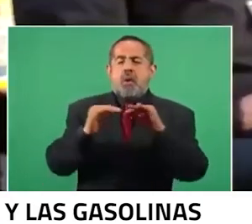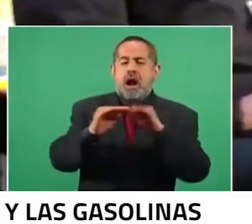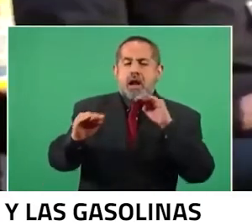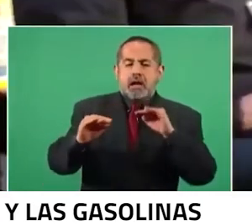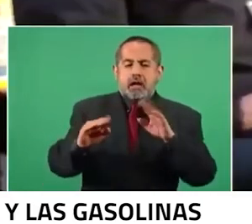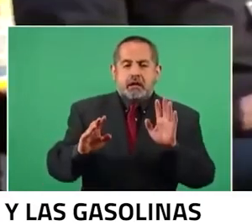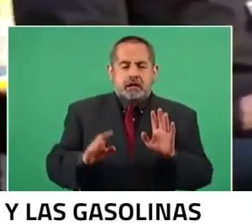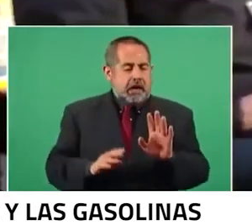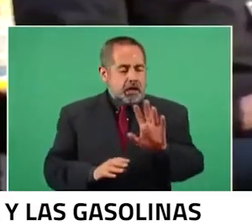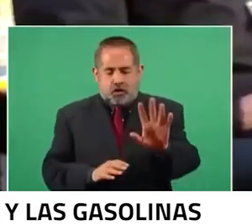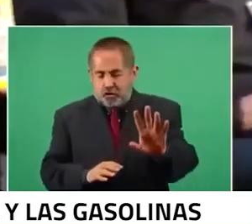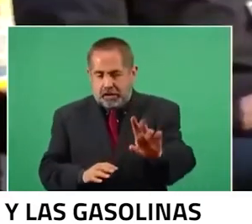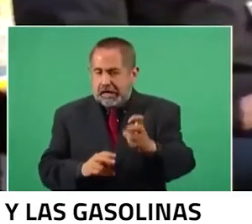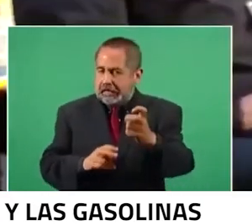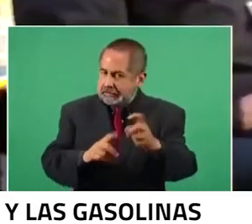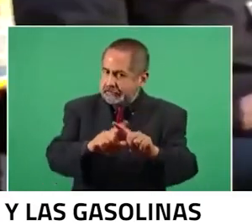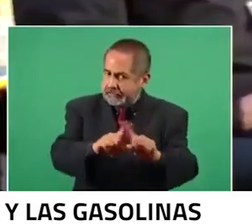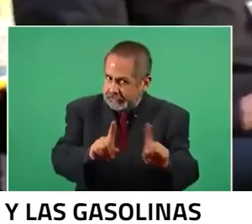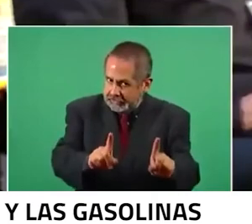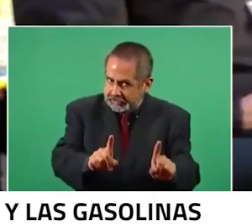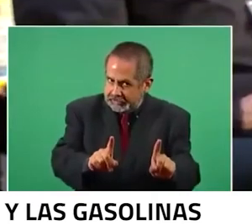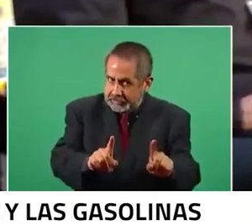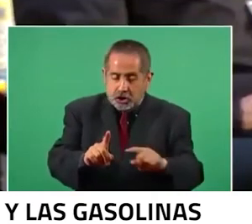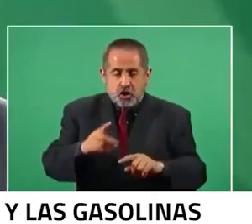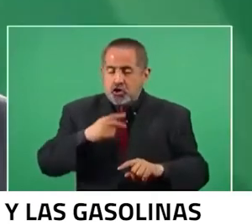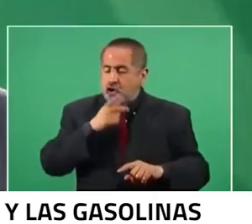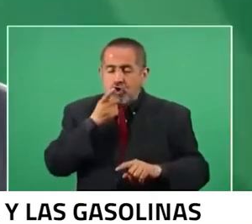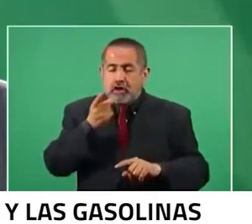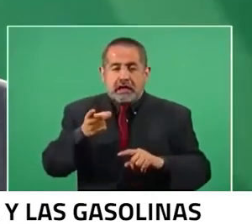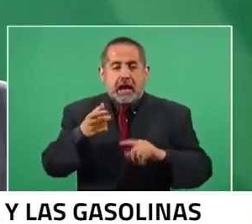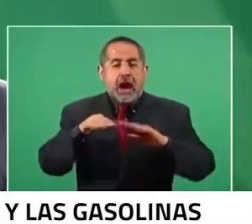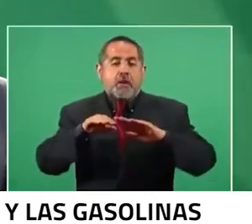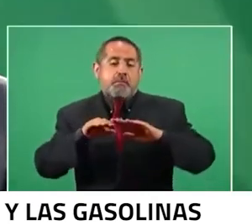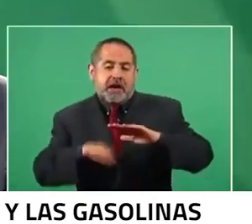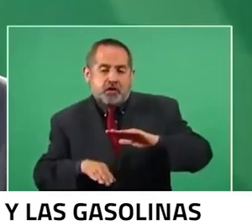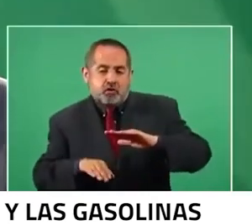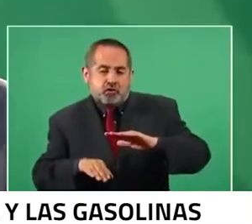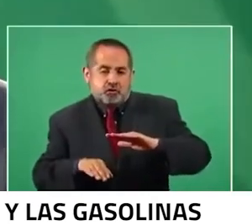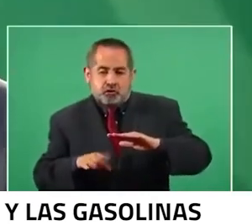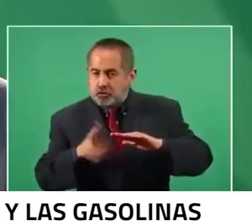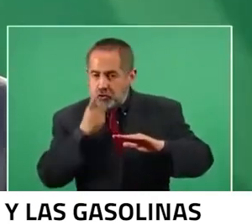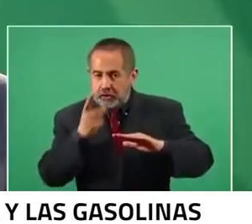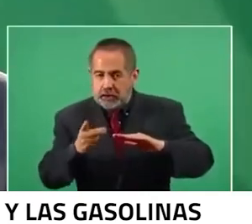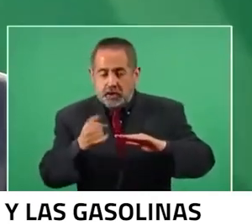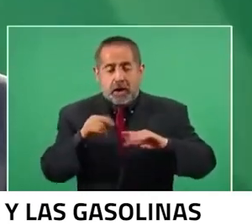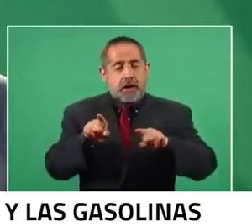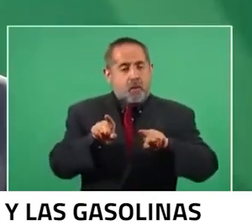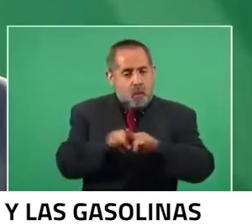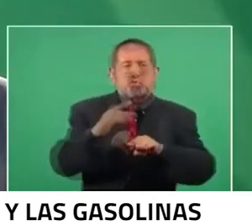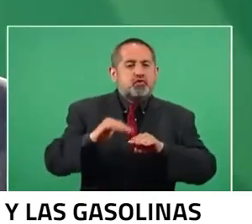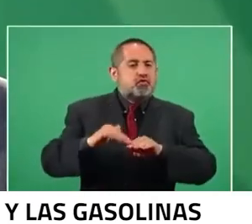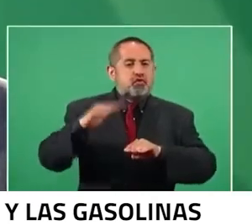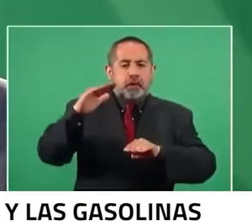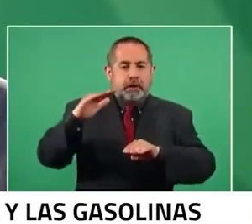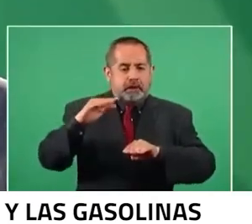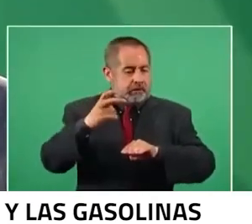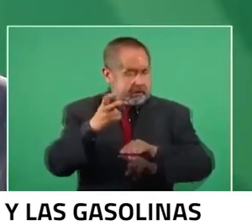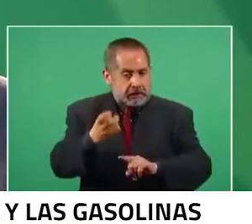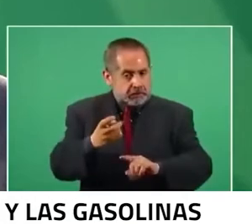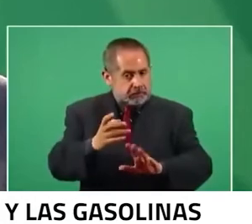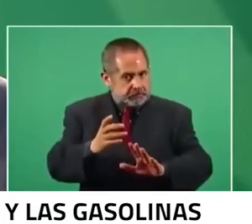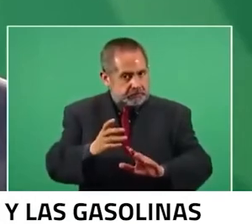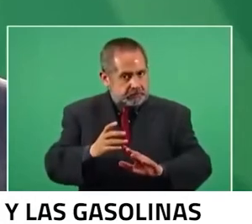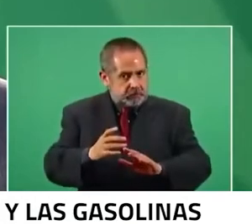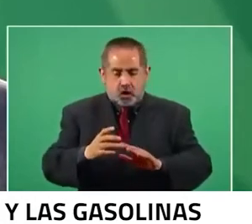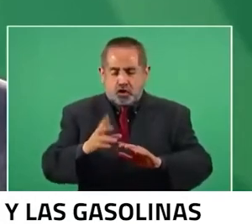con esta reforma. Eso sí, que se mínimo, mi compromiso es conservar el precio en términos reales.